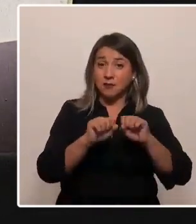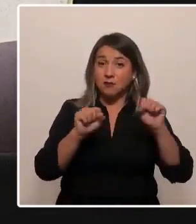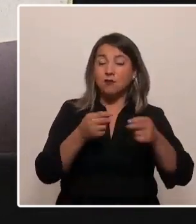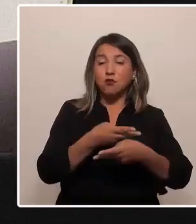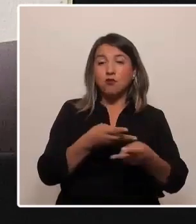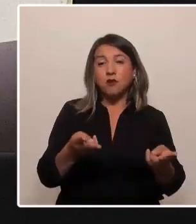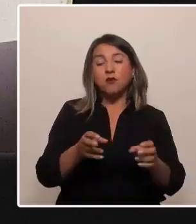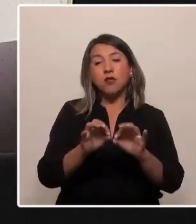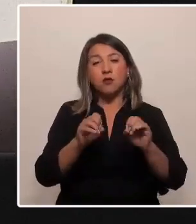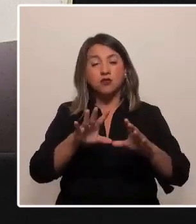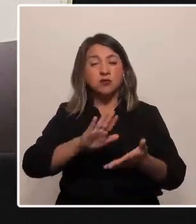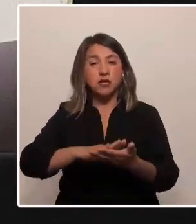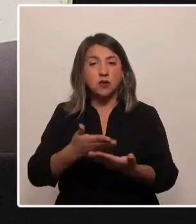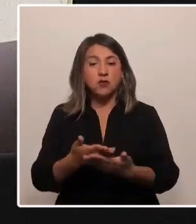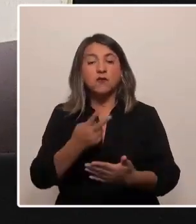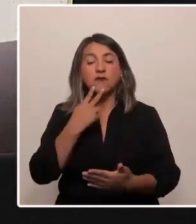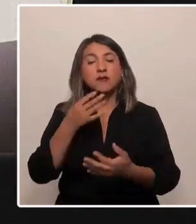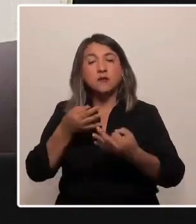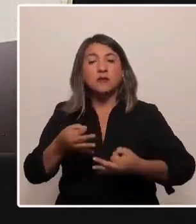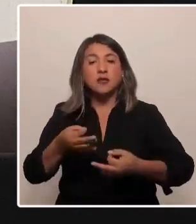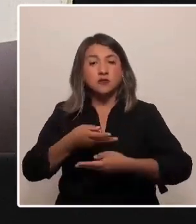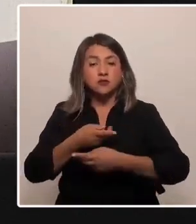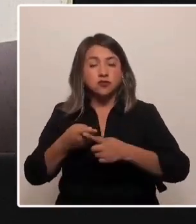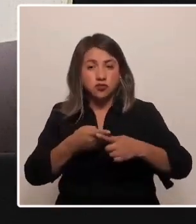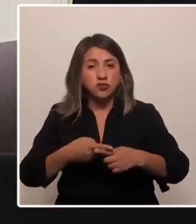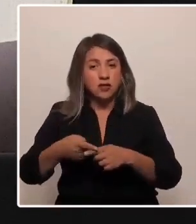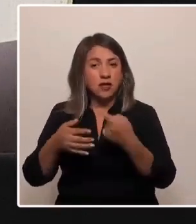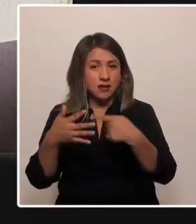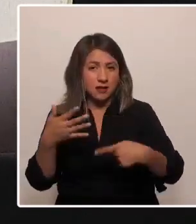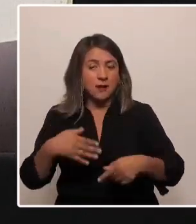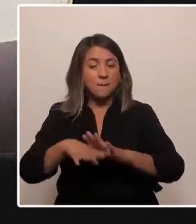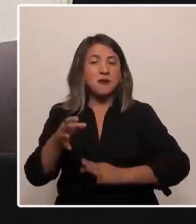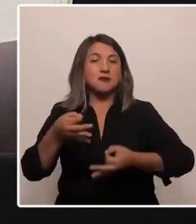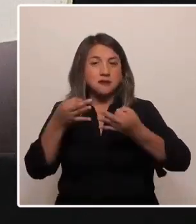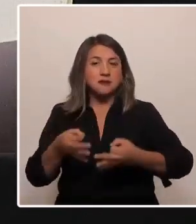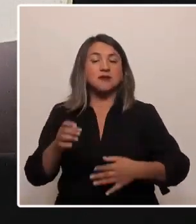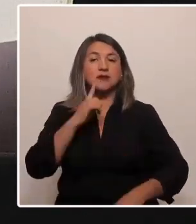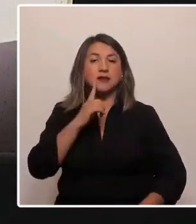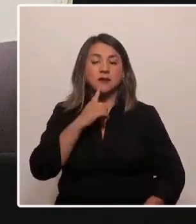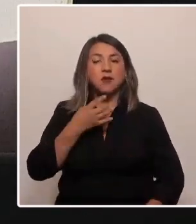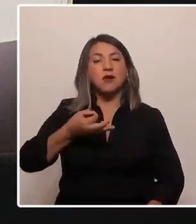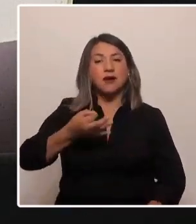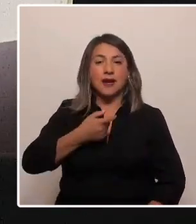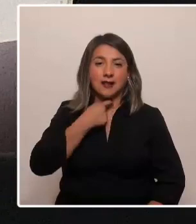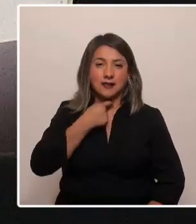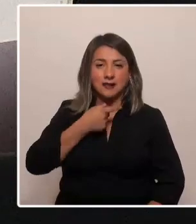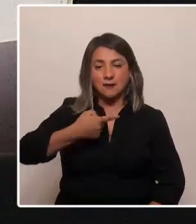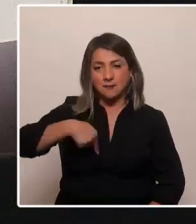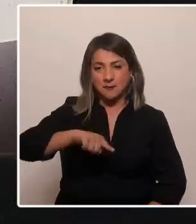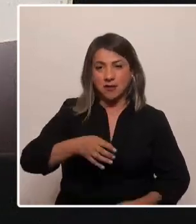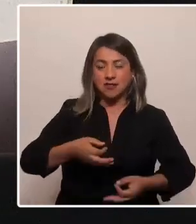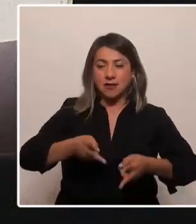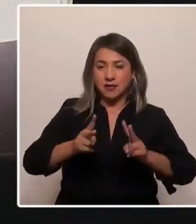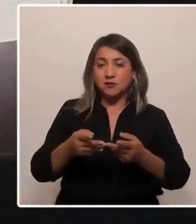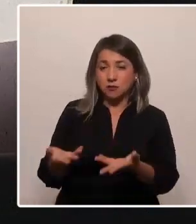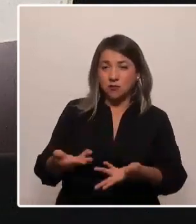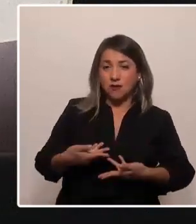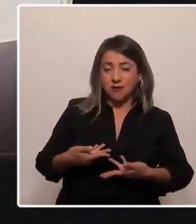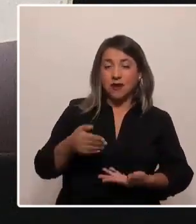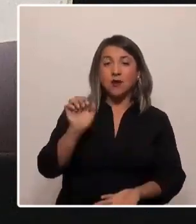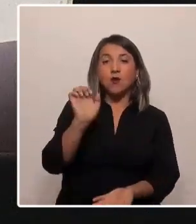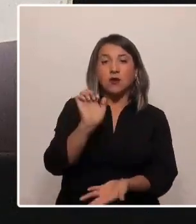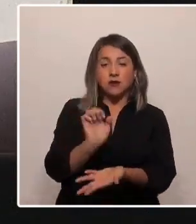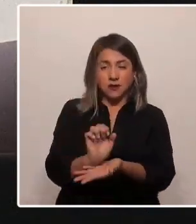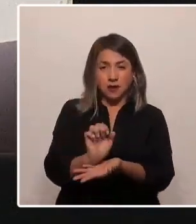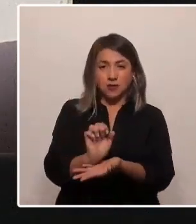salud, vivienda, seguridad social, entre otros, más certezas tendremos de la plena garantía de nuestros derechos. Un Estado